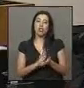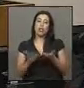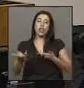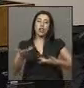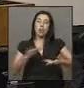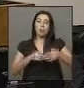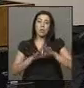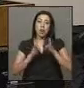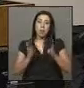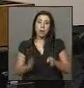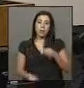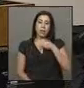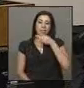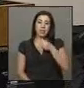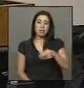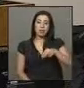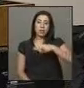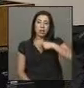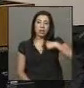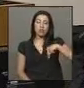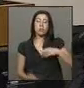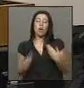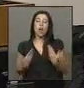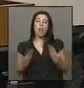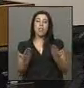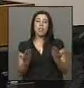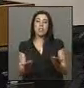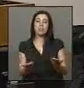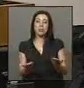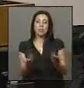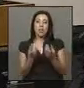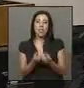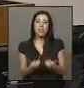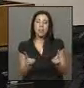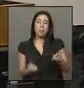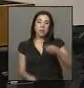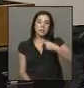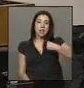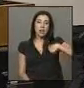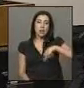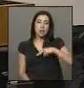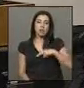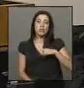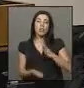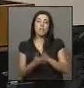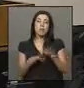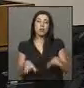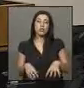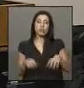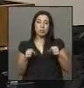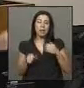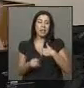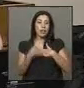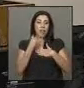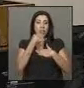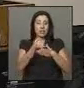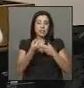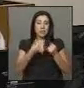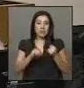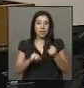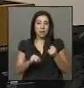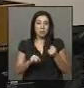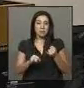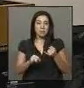esta postura les decimos que estamos a su plena disposición. La democracia es nuestra, hemos de tomarla. Y quiero terminar